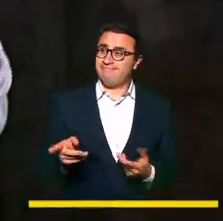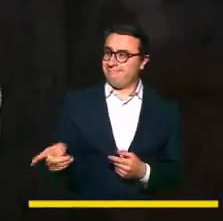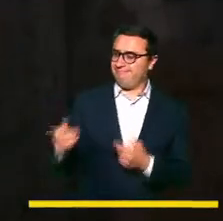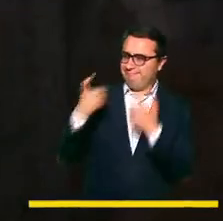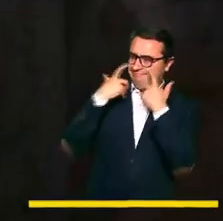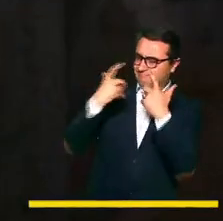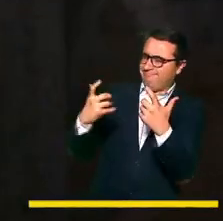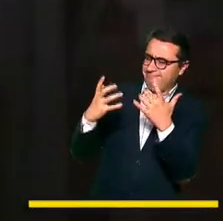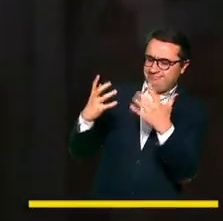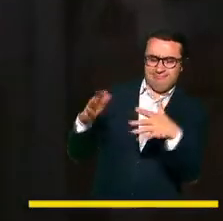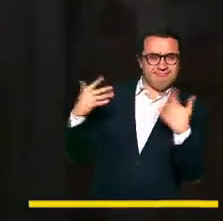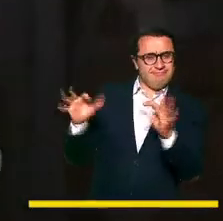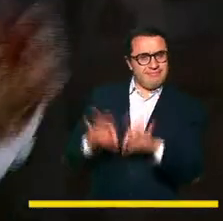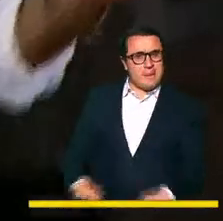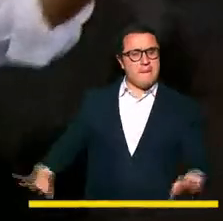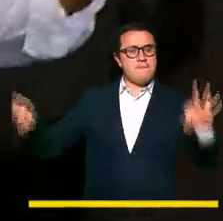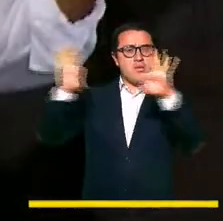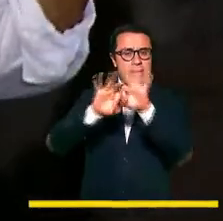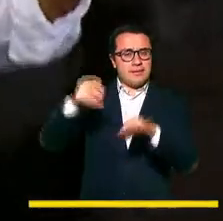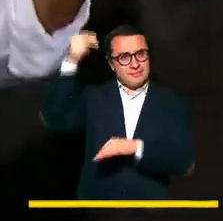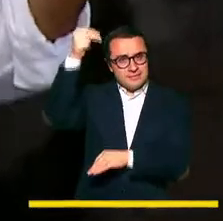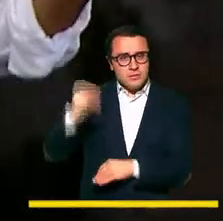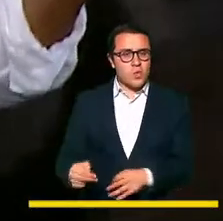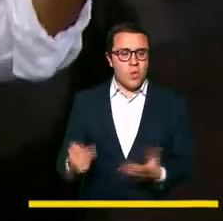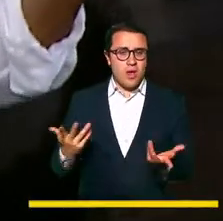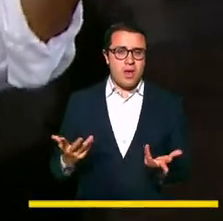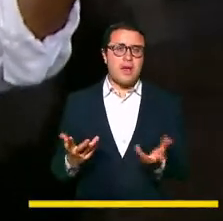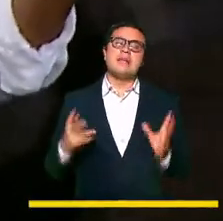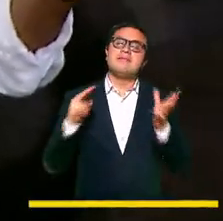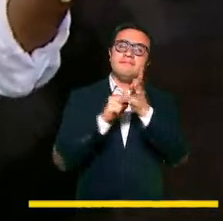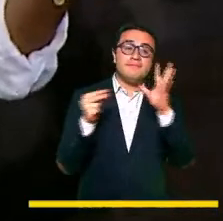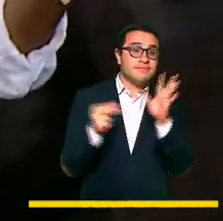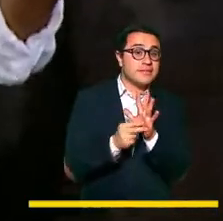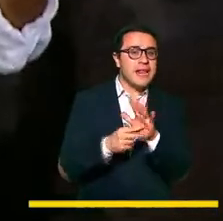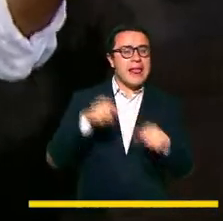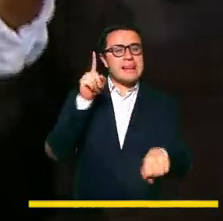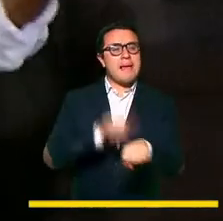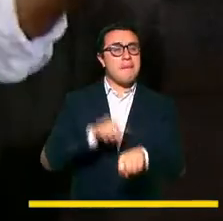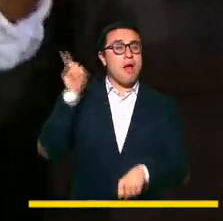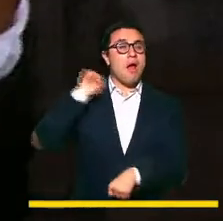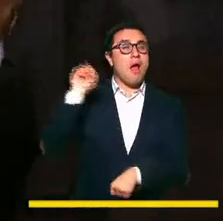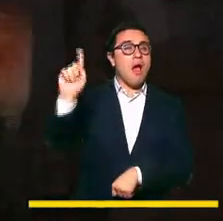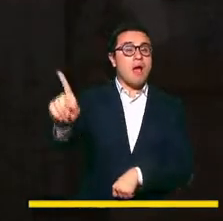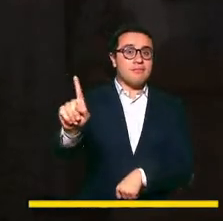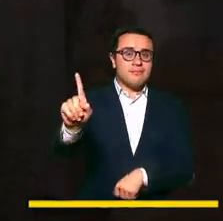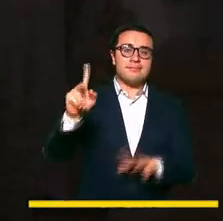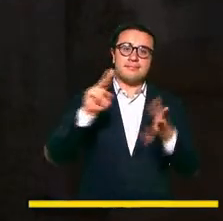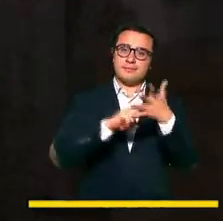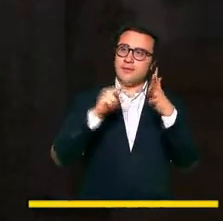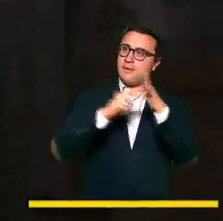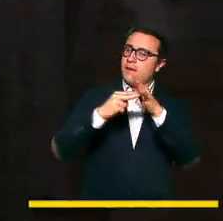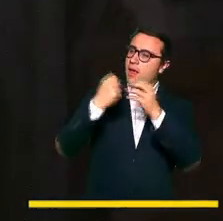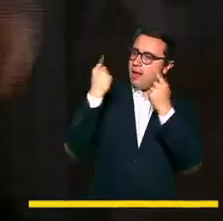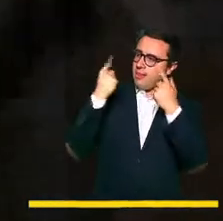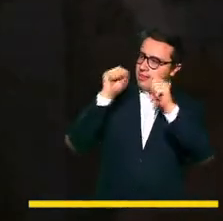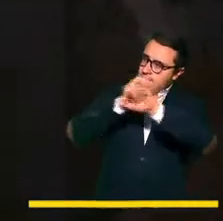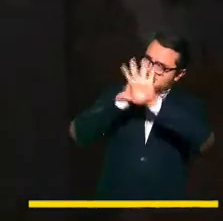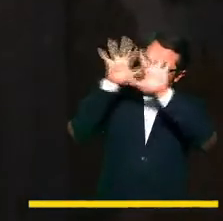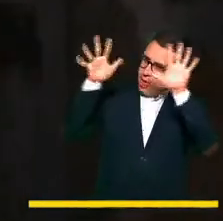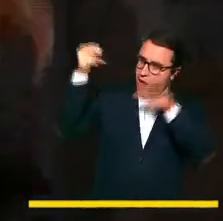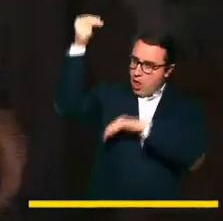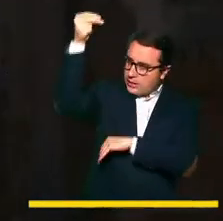histórico. Porque hay que coger esos grandes periodos para ir entendiendo la historia. ¿Por qué